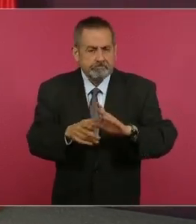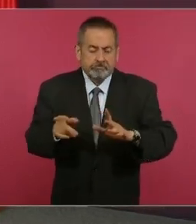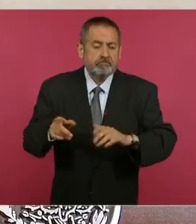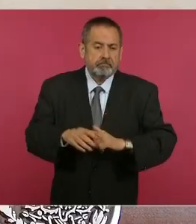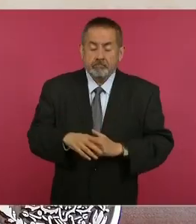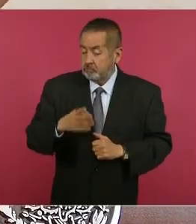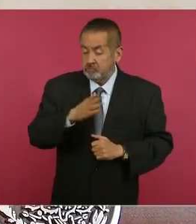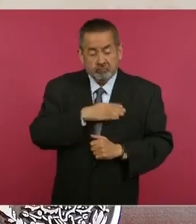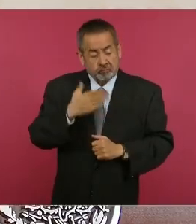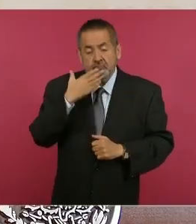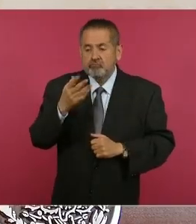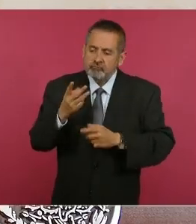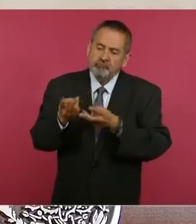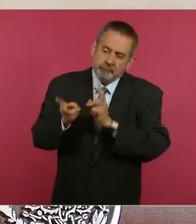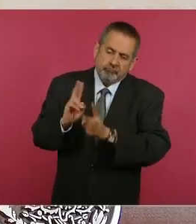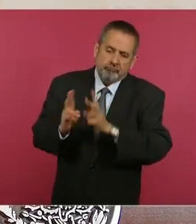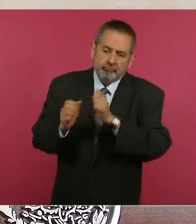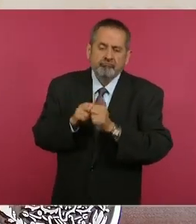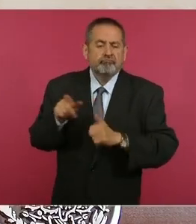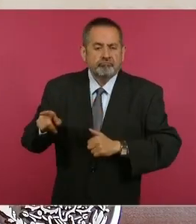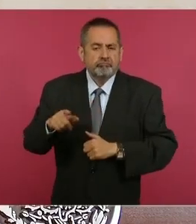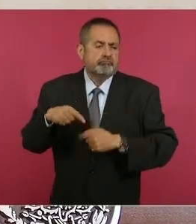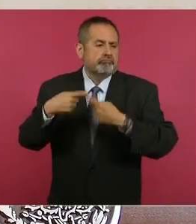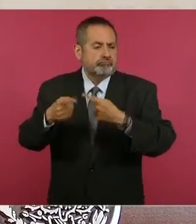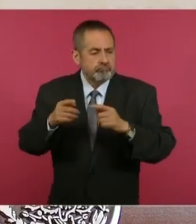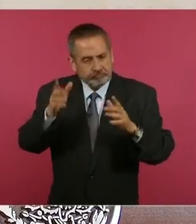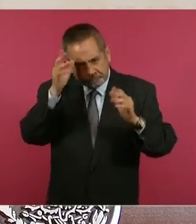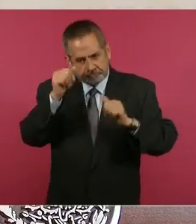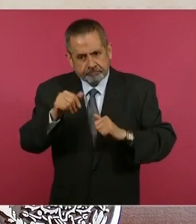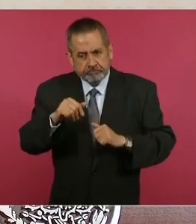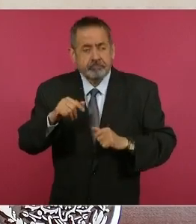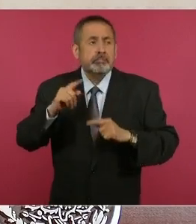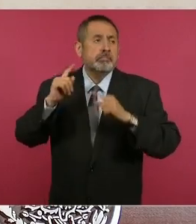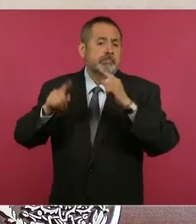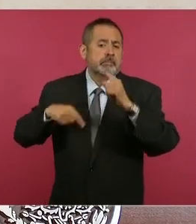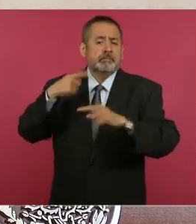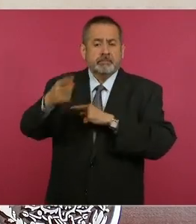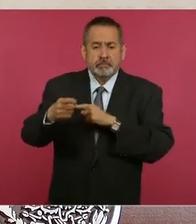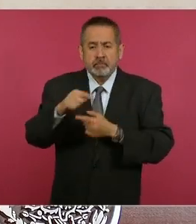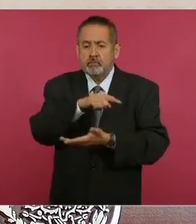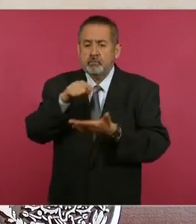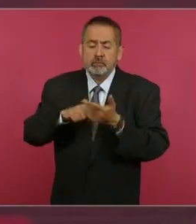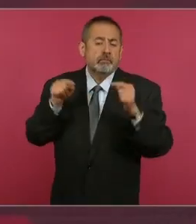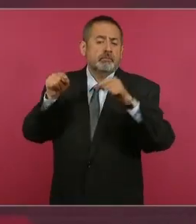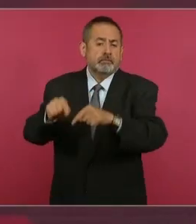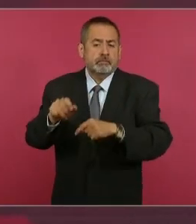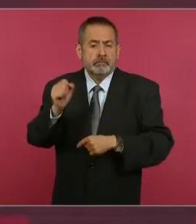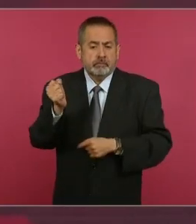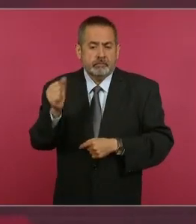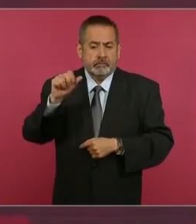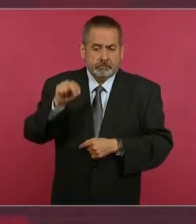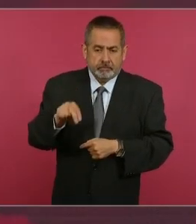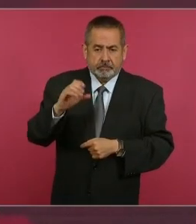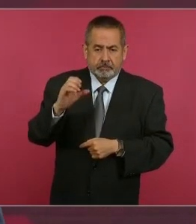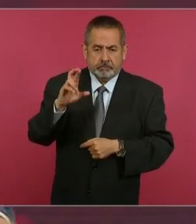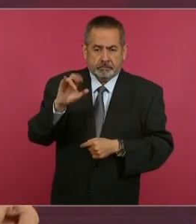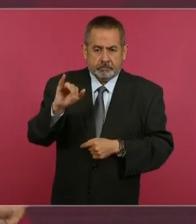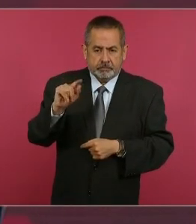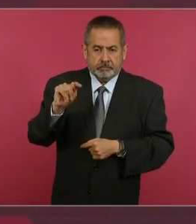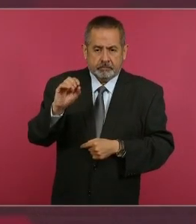Fue muy bueno eso. Y luego nos volvimos a encontrar en San Cristóbal, en las casas,